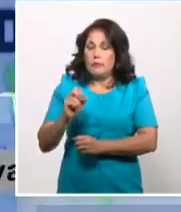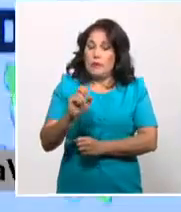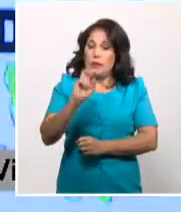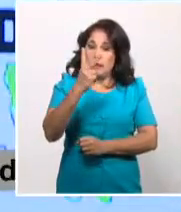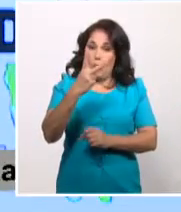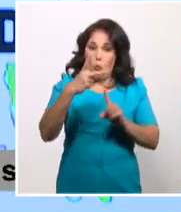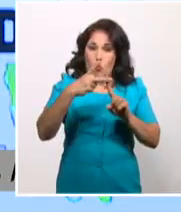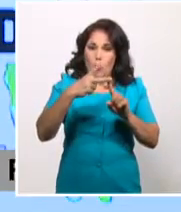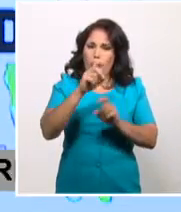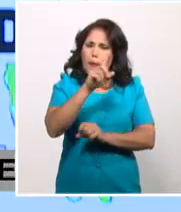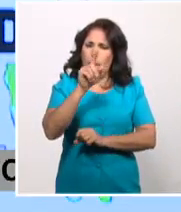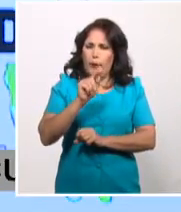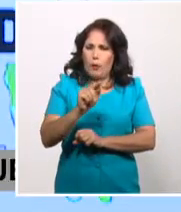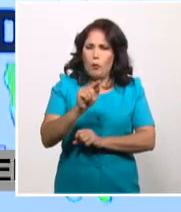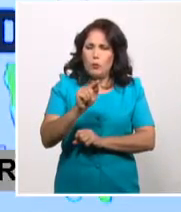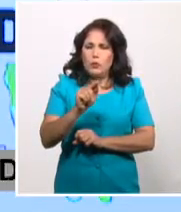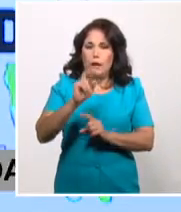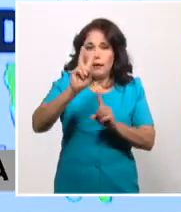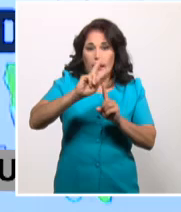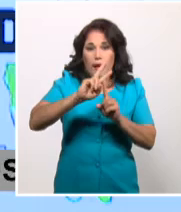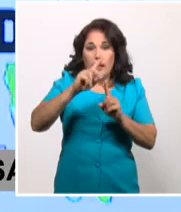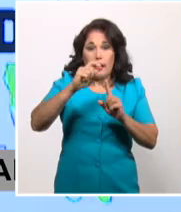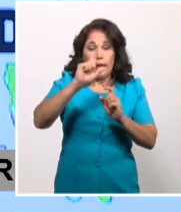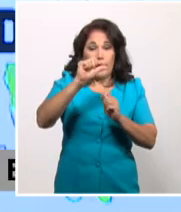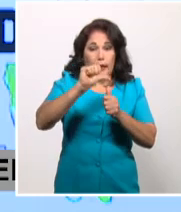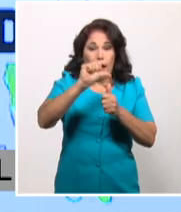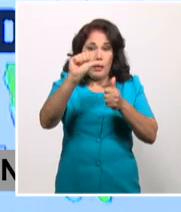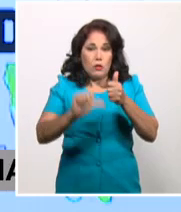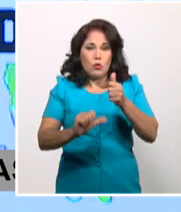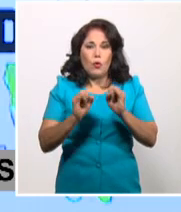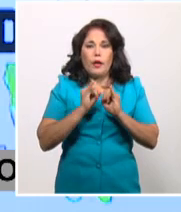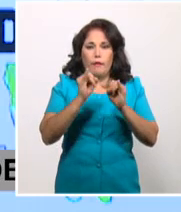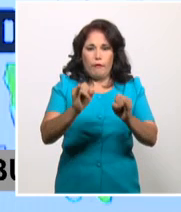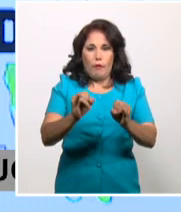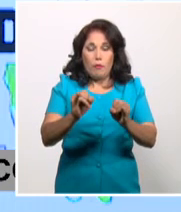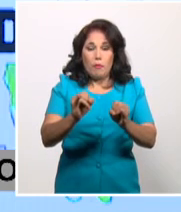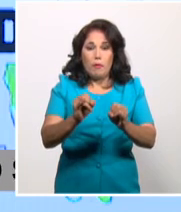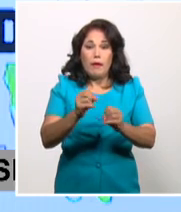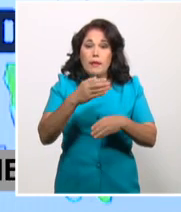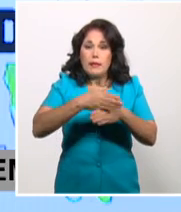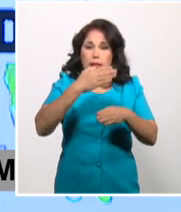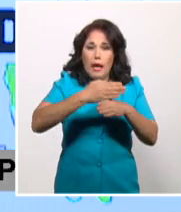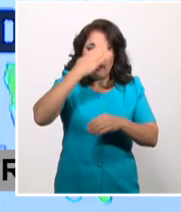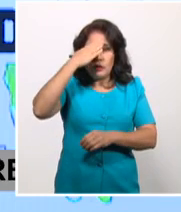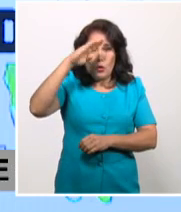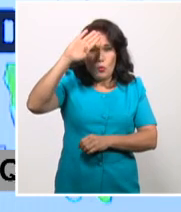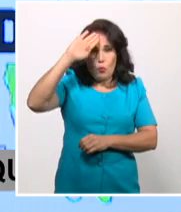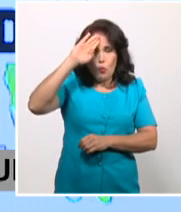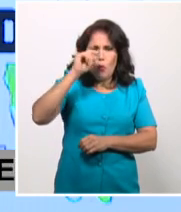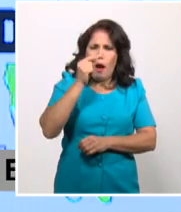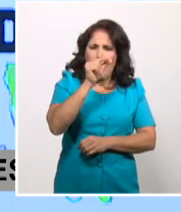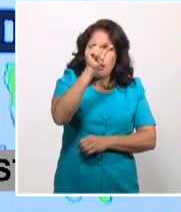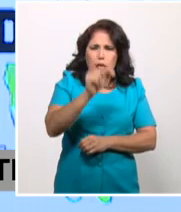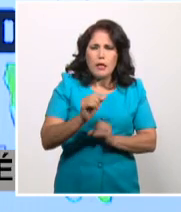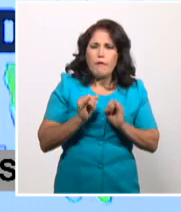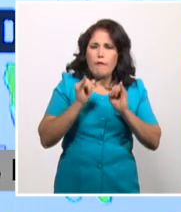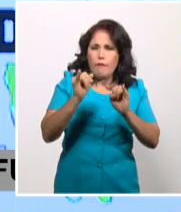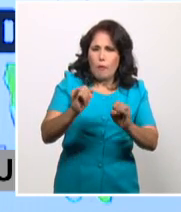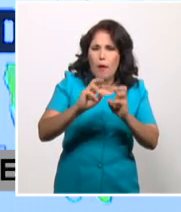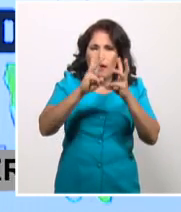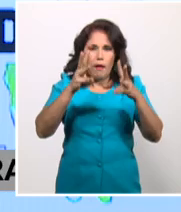nos la envía la televisora multinacional Telesur y dice lo siguiente. El periodista santiaguero Cusco Terradel informaba el viernes en sus redes